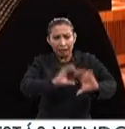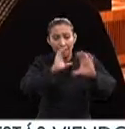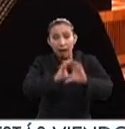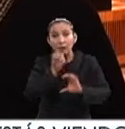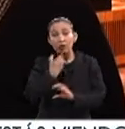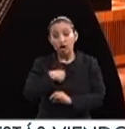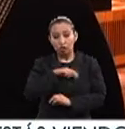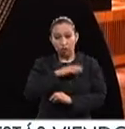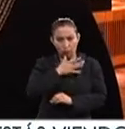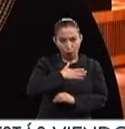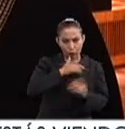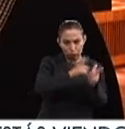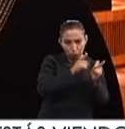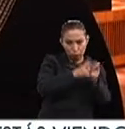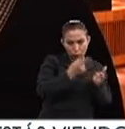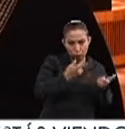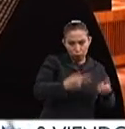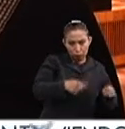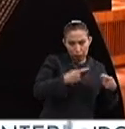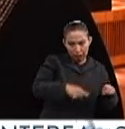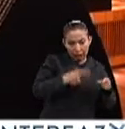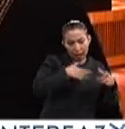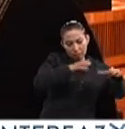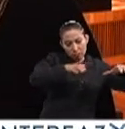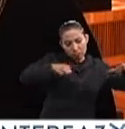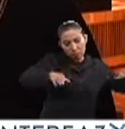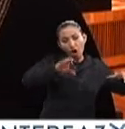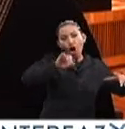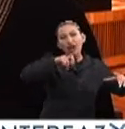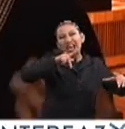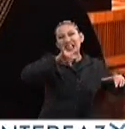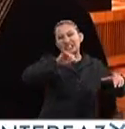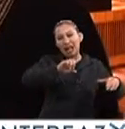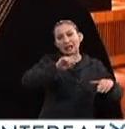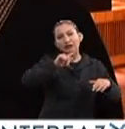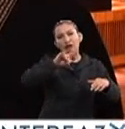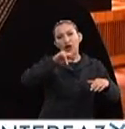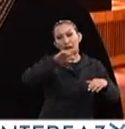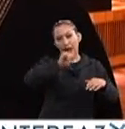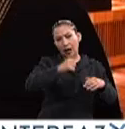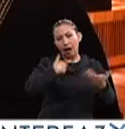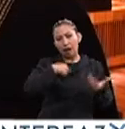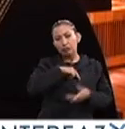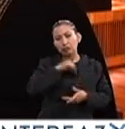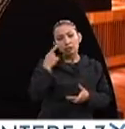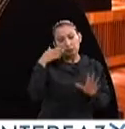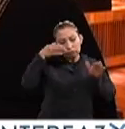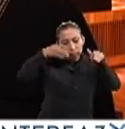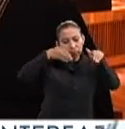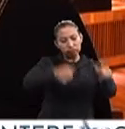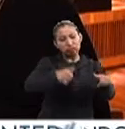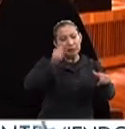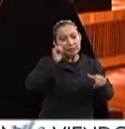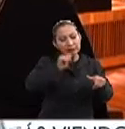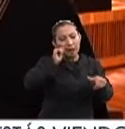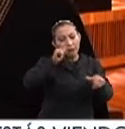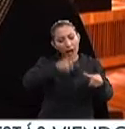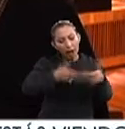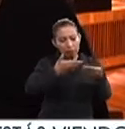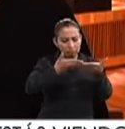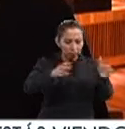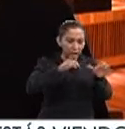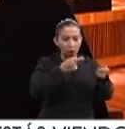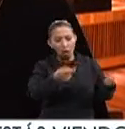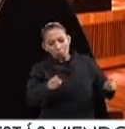Para nosotros, como músicos de orquesta sinfónica, normalmente nos concentramos casi siempre en